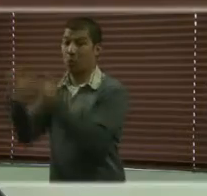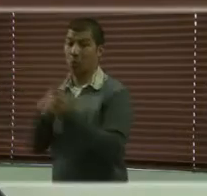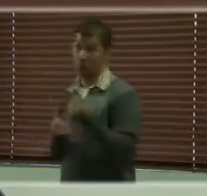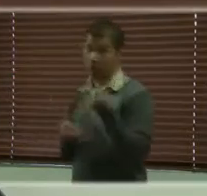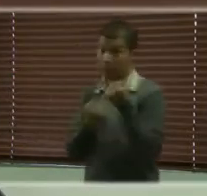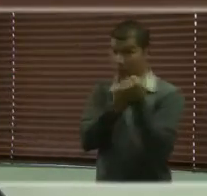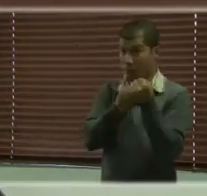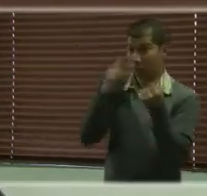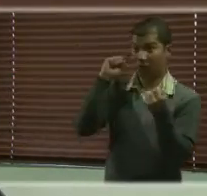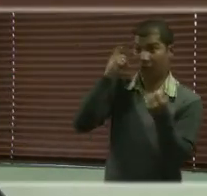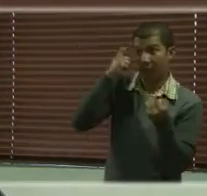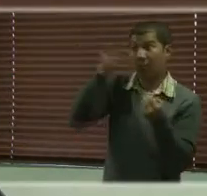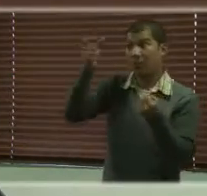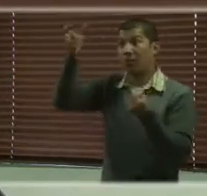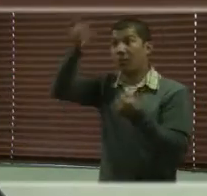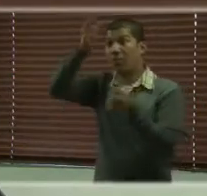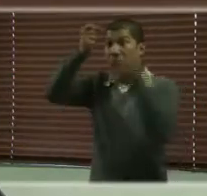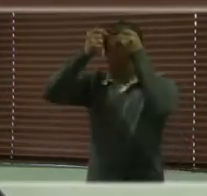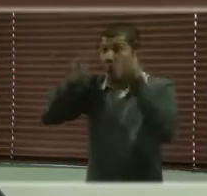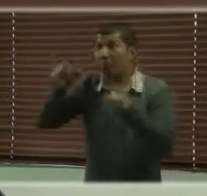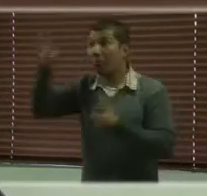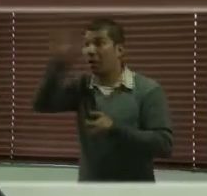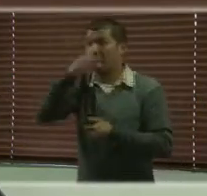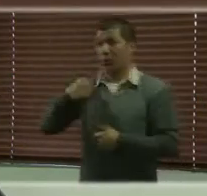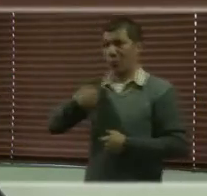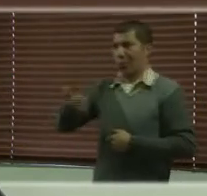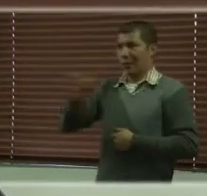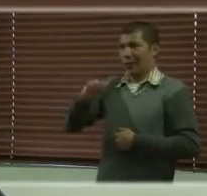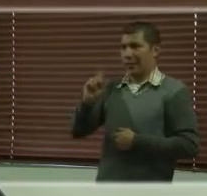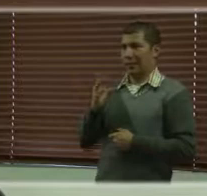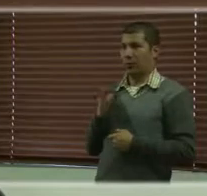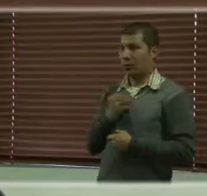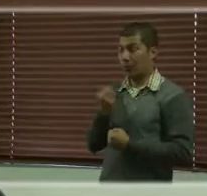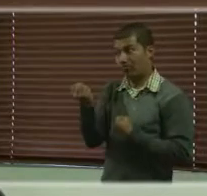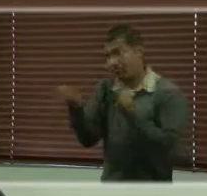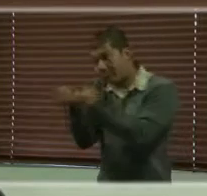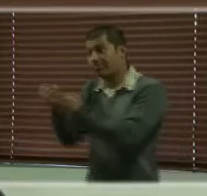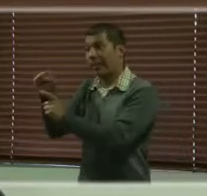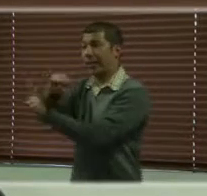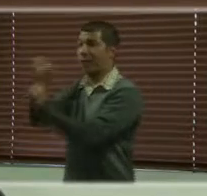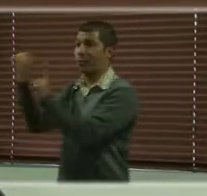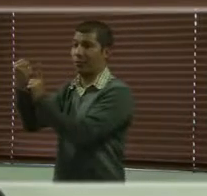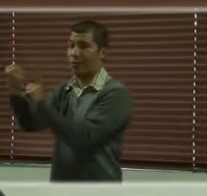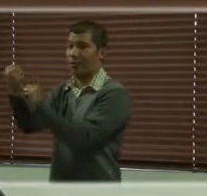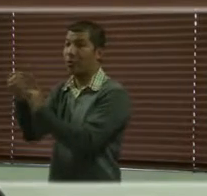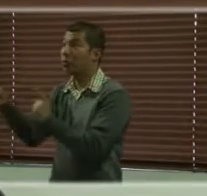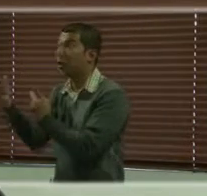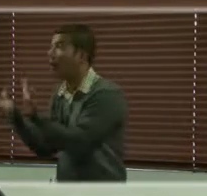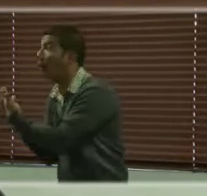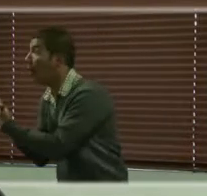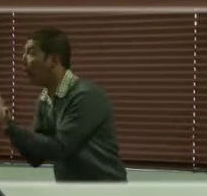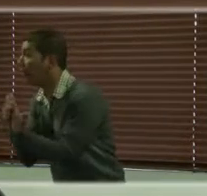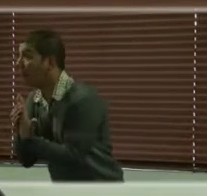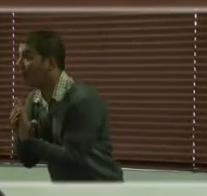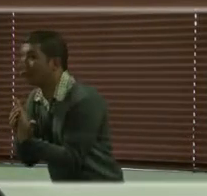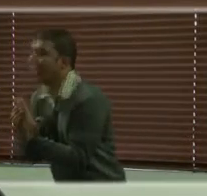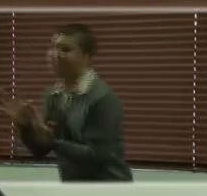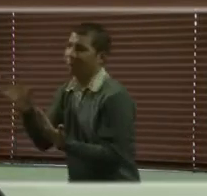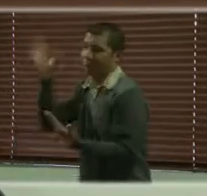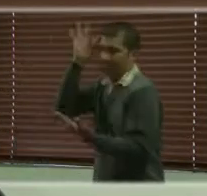Tratamos de trasladar a la recomendaciones así que por lo menos hasta el momento creo